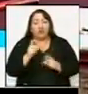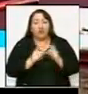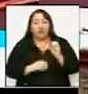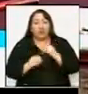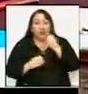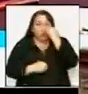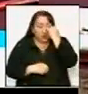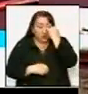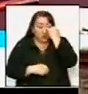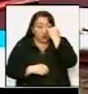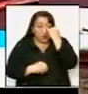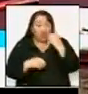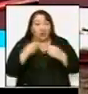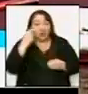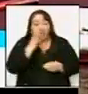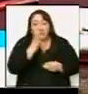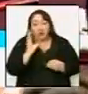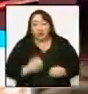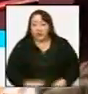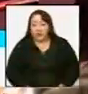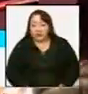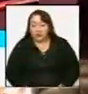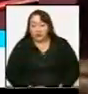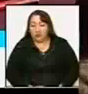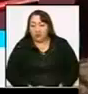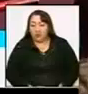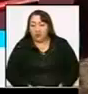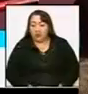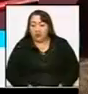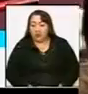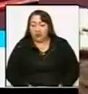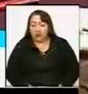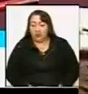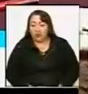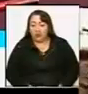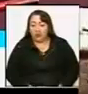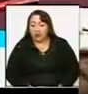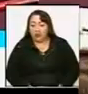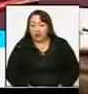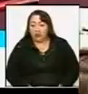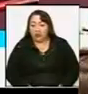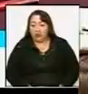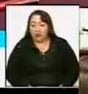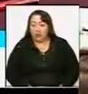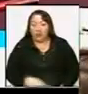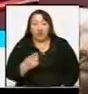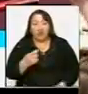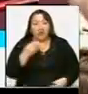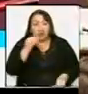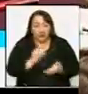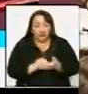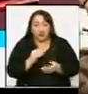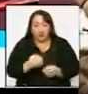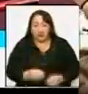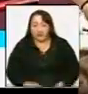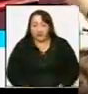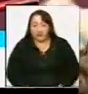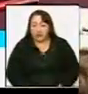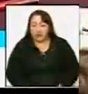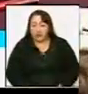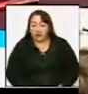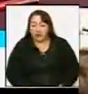desafiliado a esa organización política. No sé, buscar una mejor redacción, pero sería ese el sentido, que no solamente se le asigne